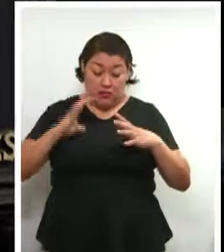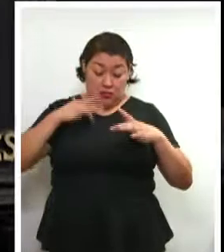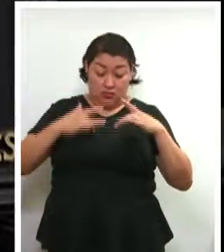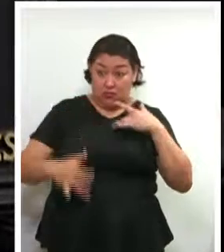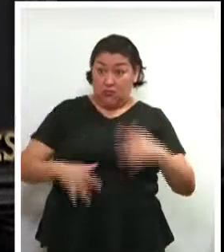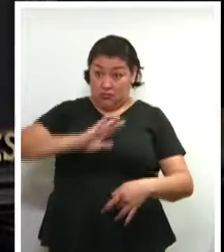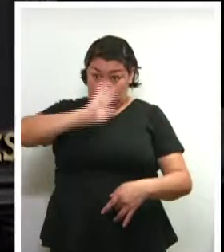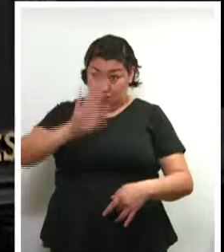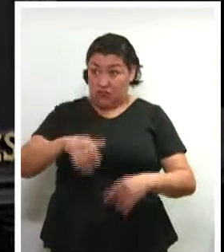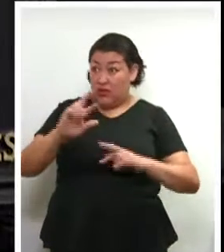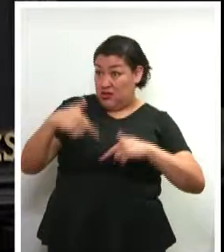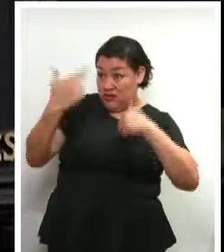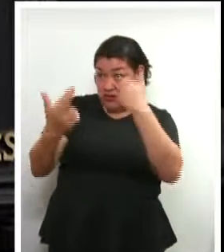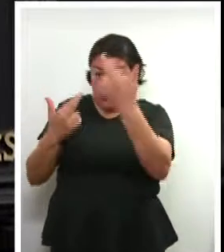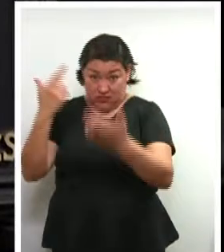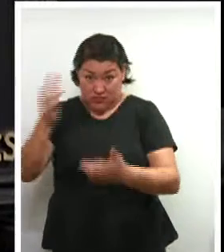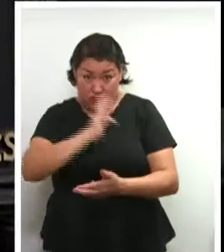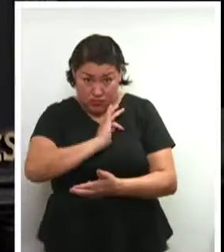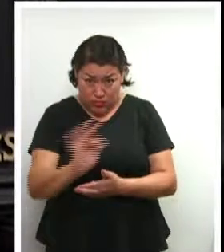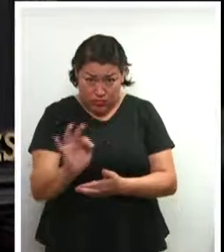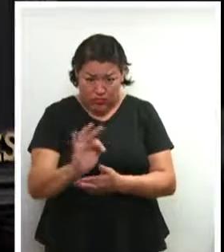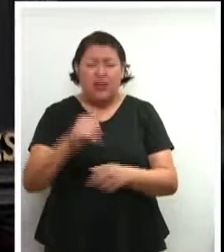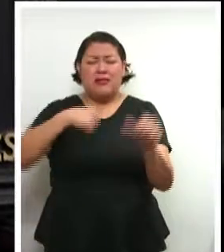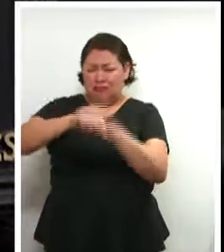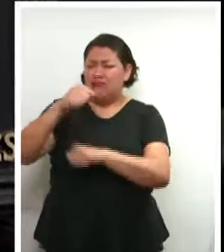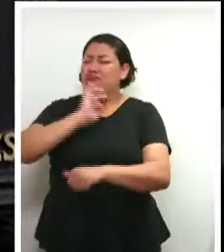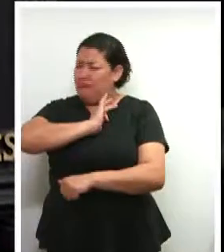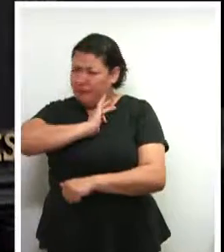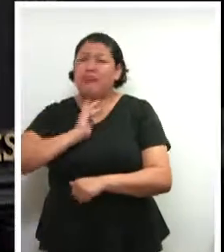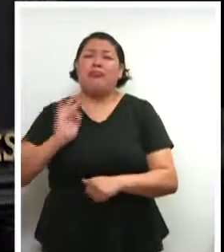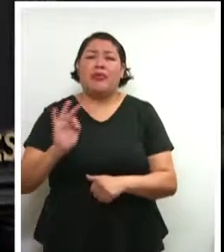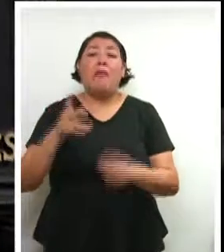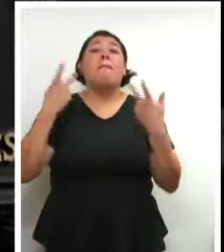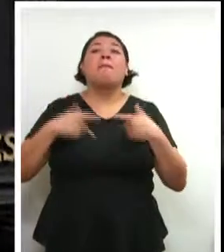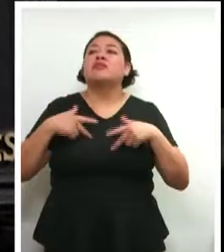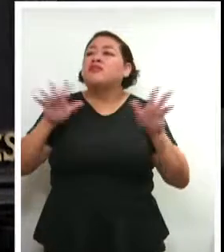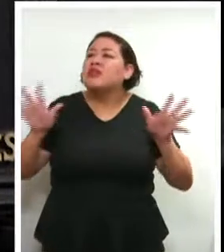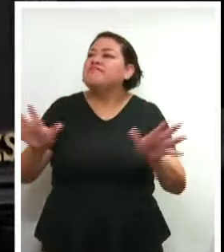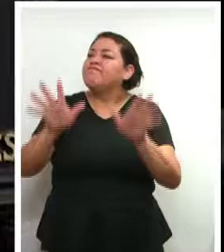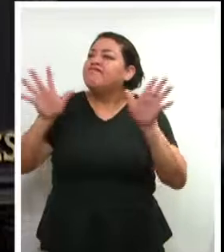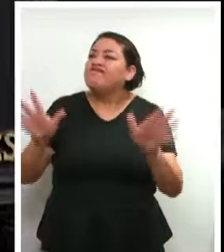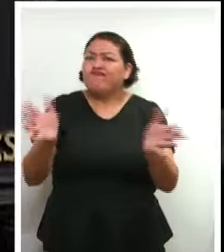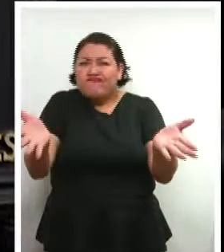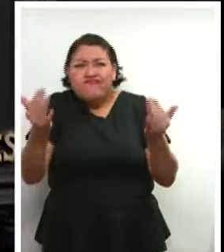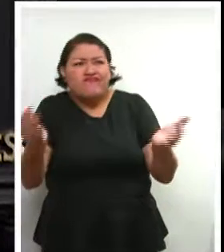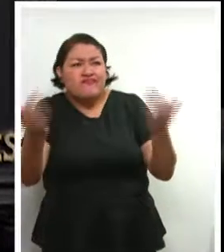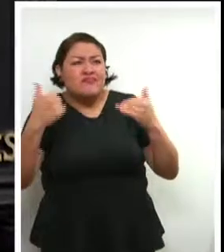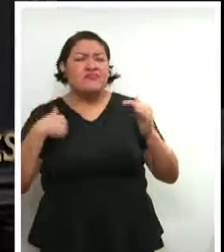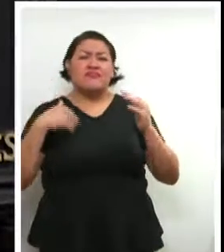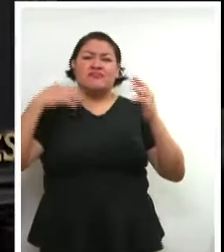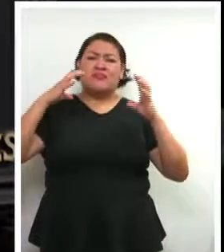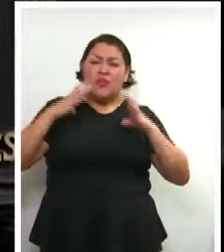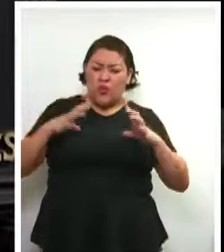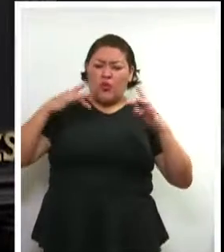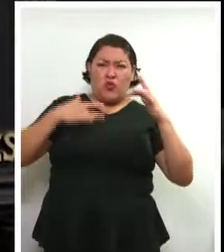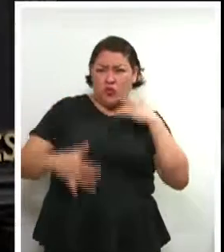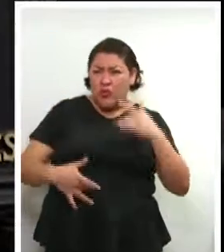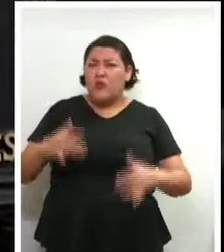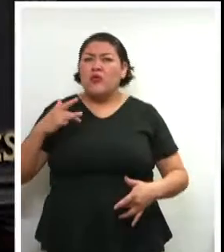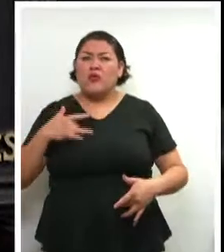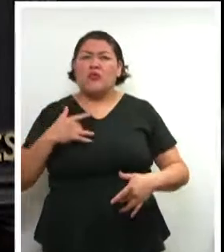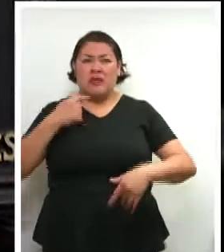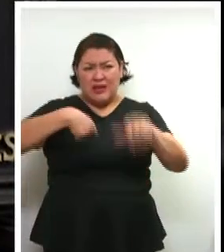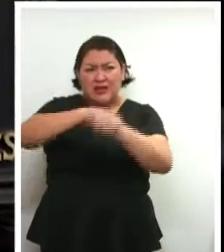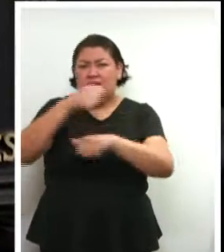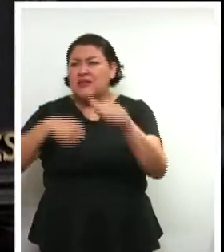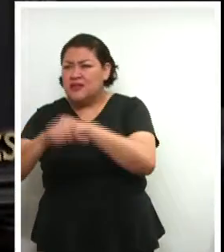hacer esta forma de trabajo con la sociedad y, sobre todo, hacer una política